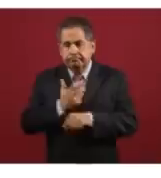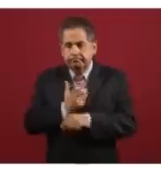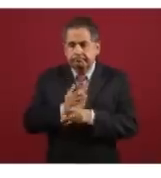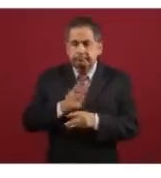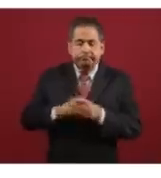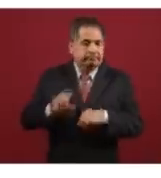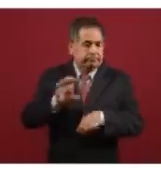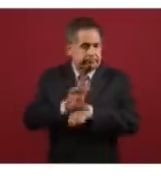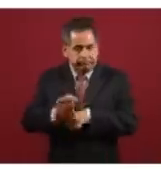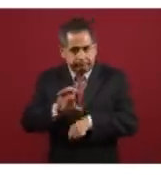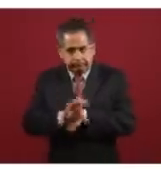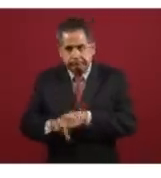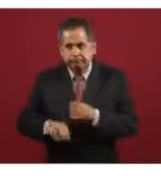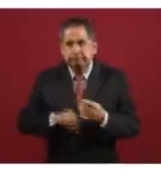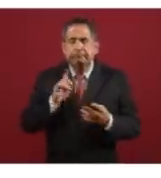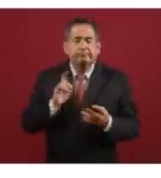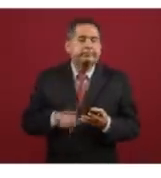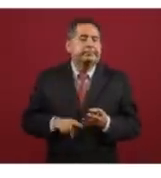Unidos, Colombia,